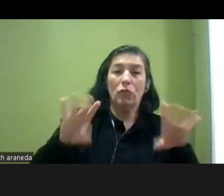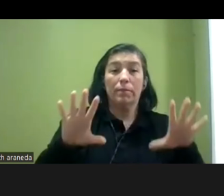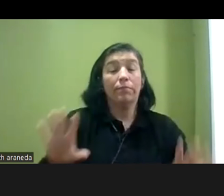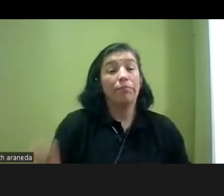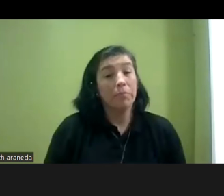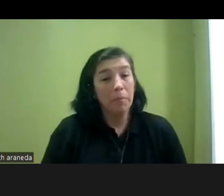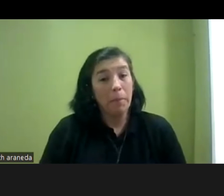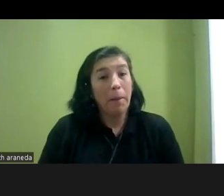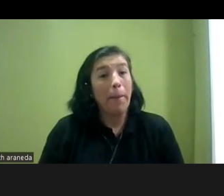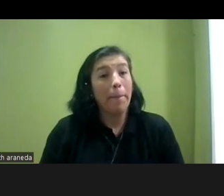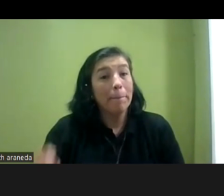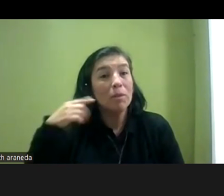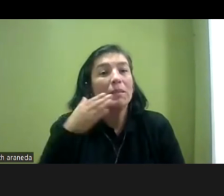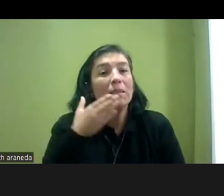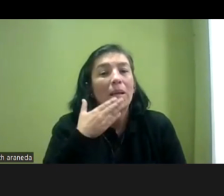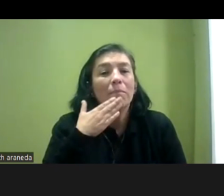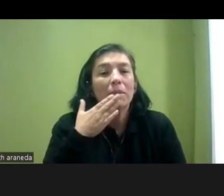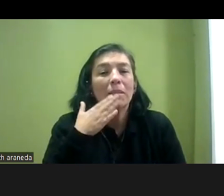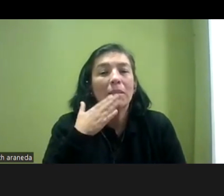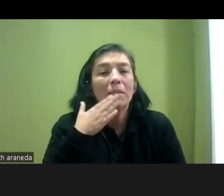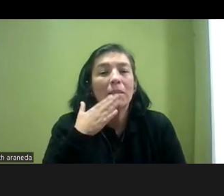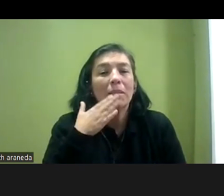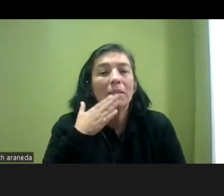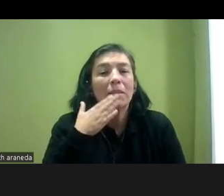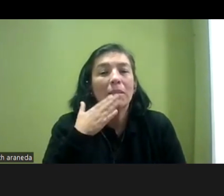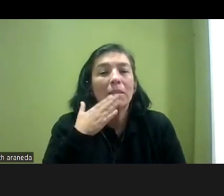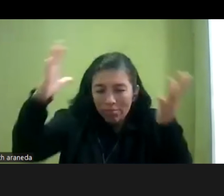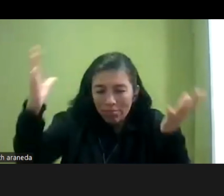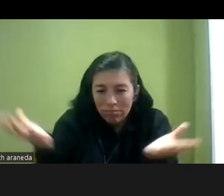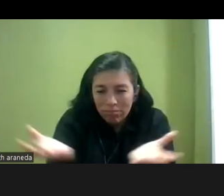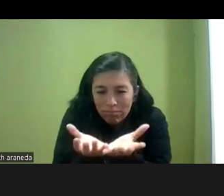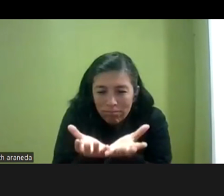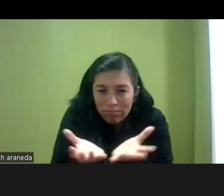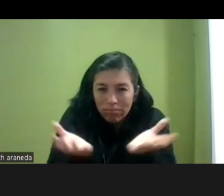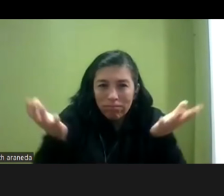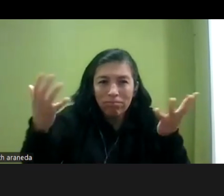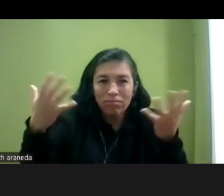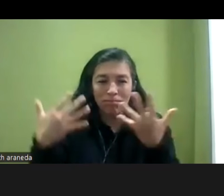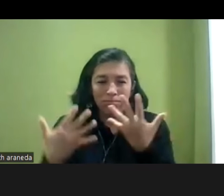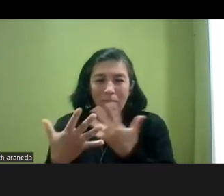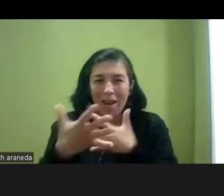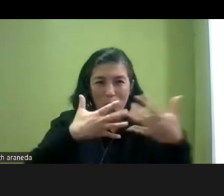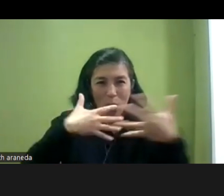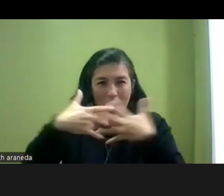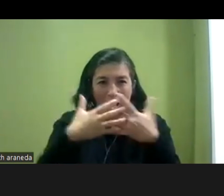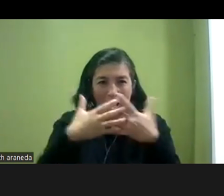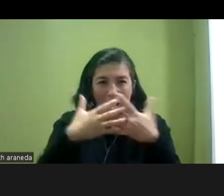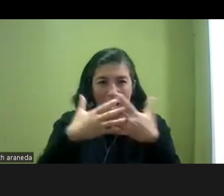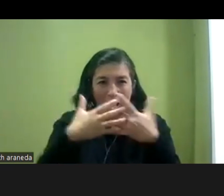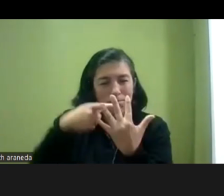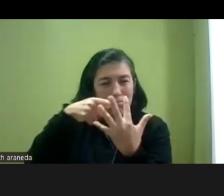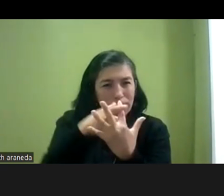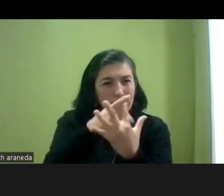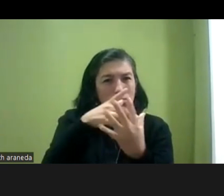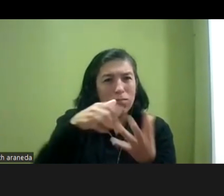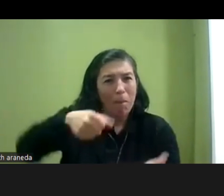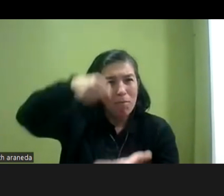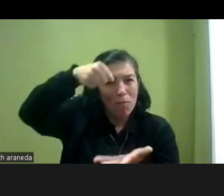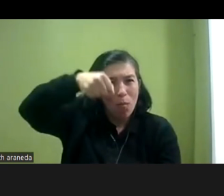pero también la cestería con fibra vegetal sorprendente.